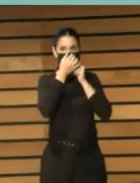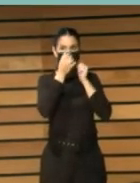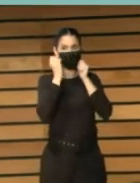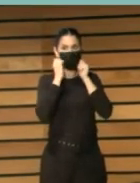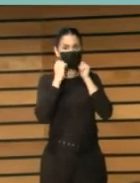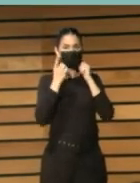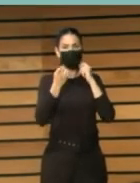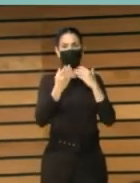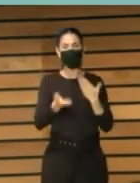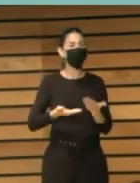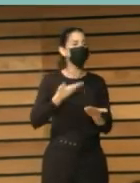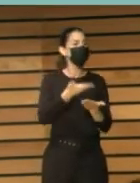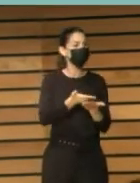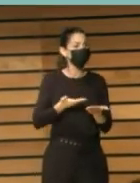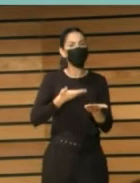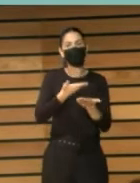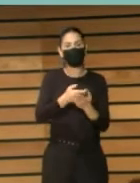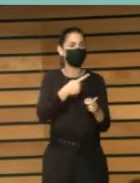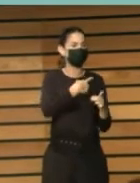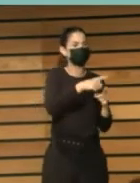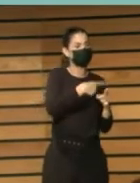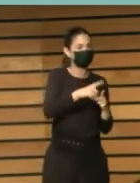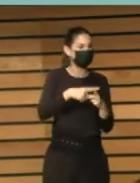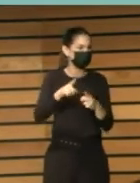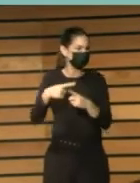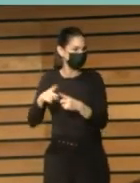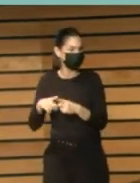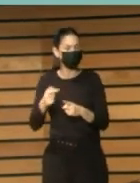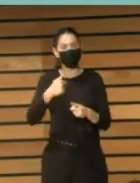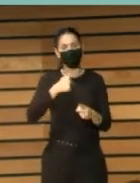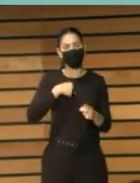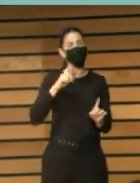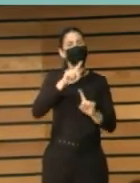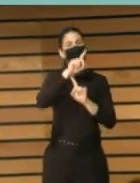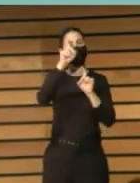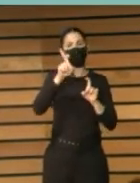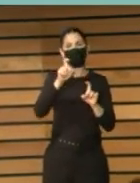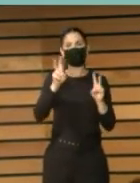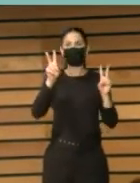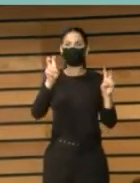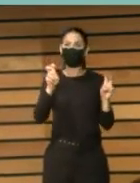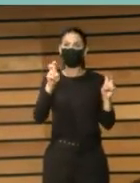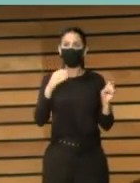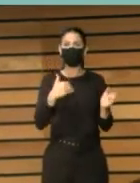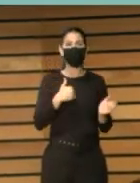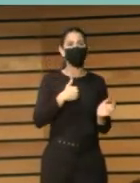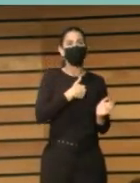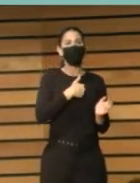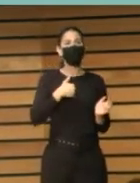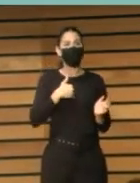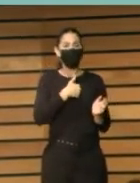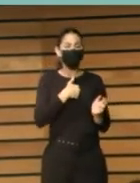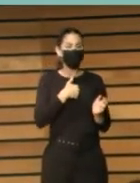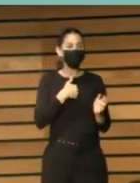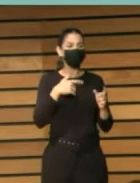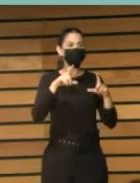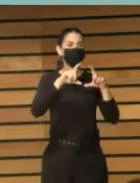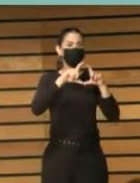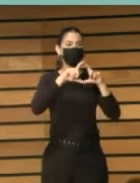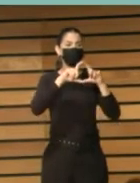¿no? Esto también se ha visto. Y yo me preguntaba cuál es el rol que tiene que tomar IFLA en todo esto. Es